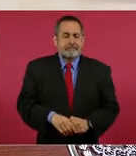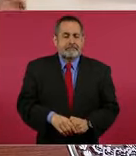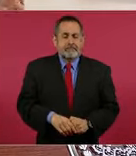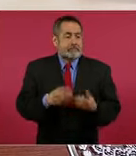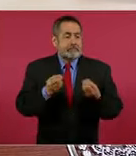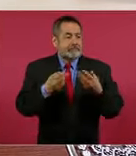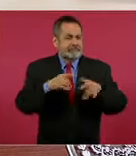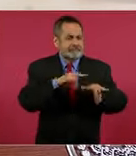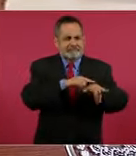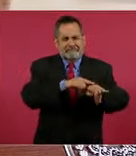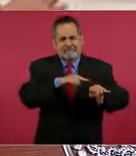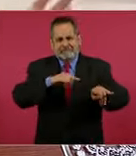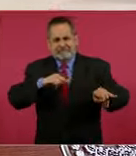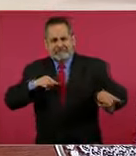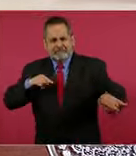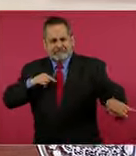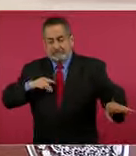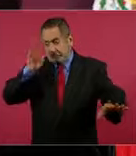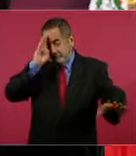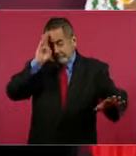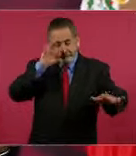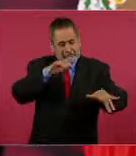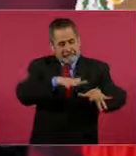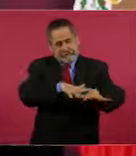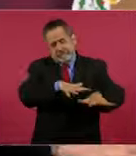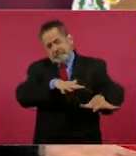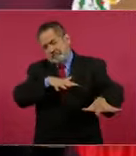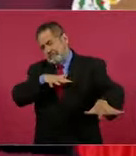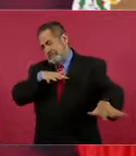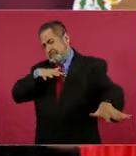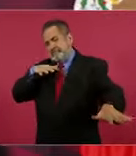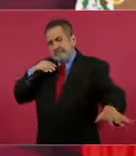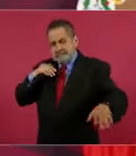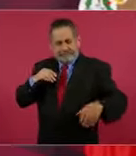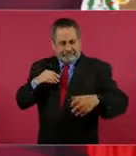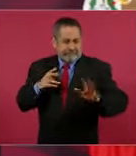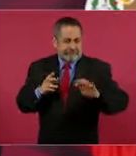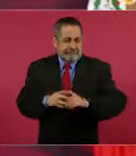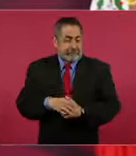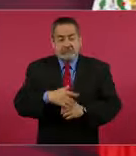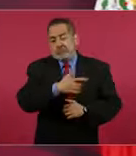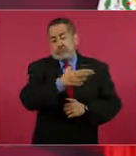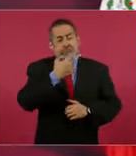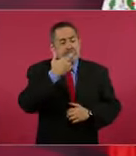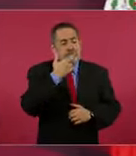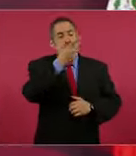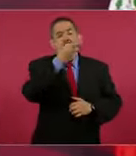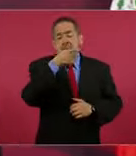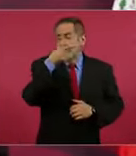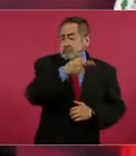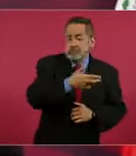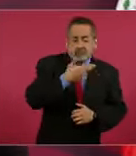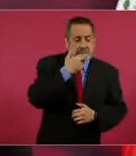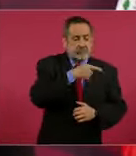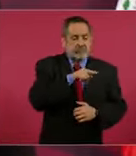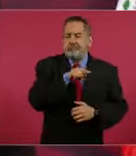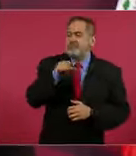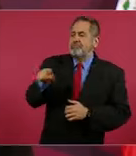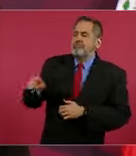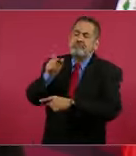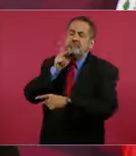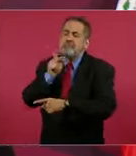colas, porque supuestamente pues eran mejor que la gasolina